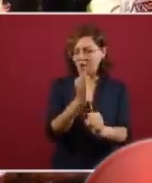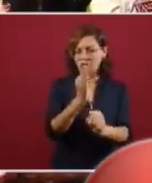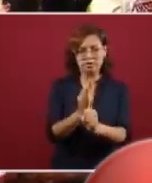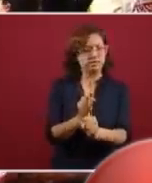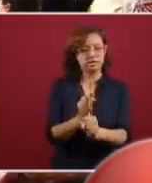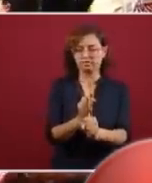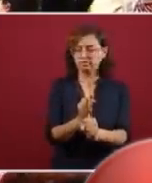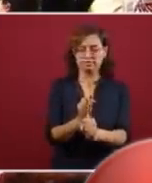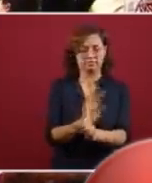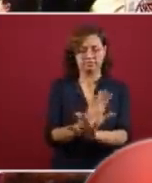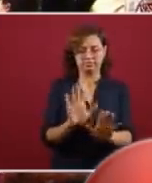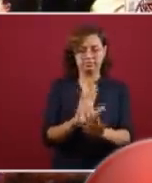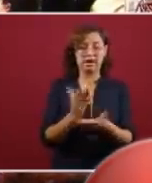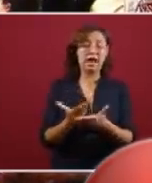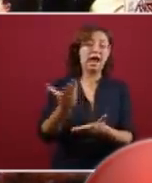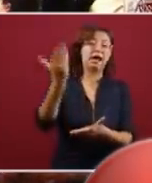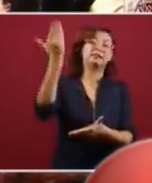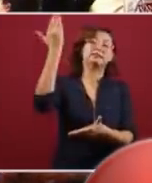hace algún tiempo,